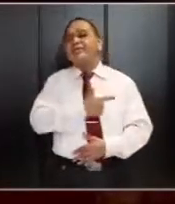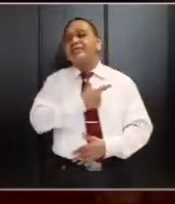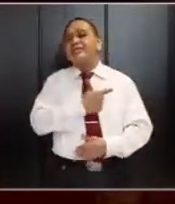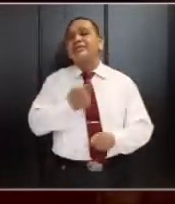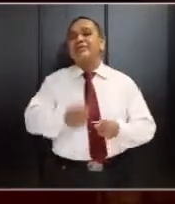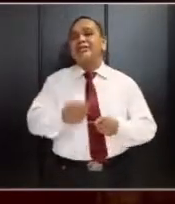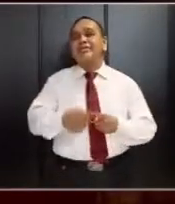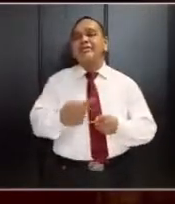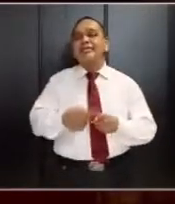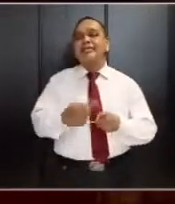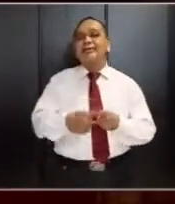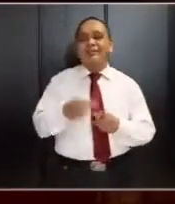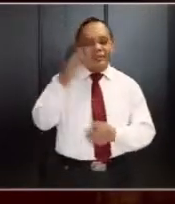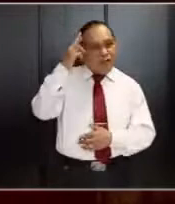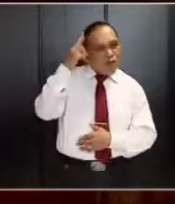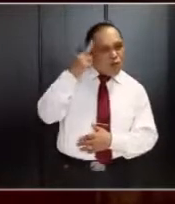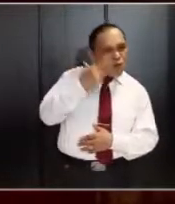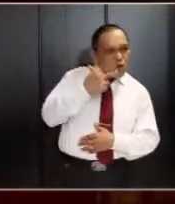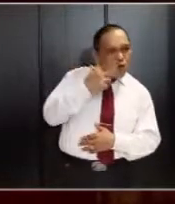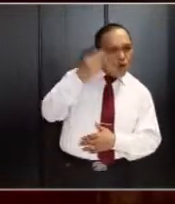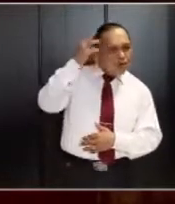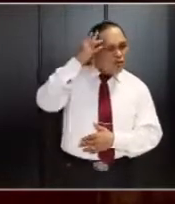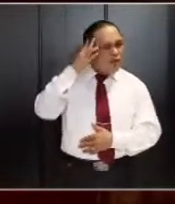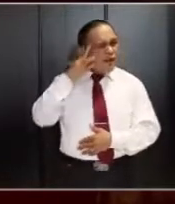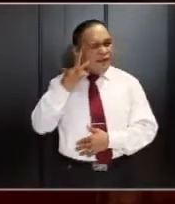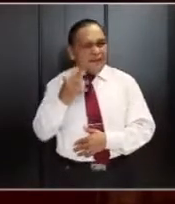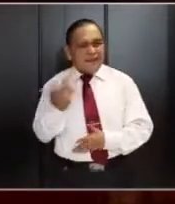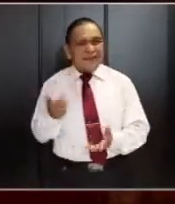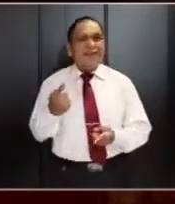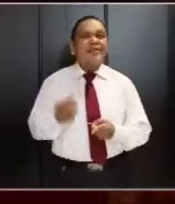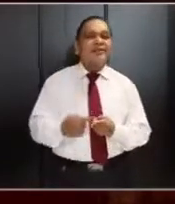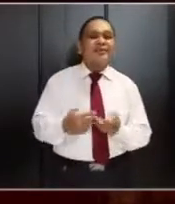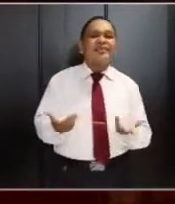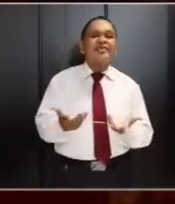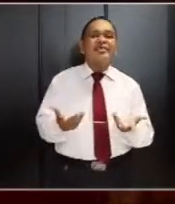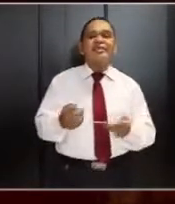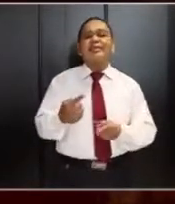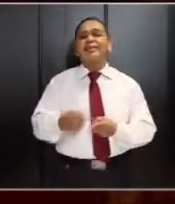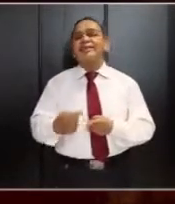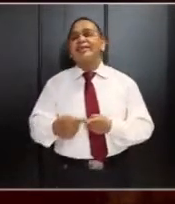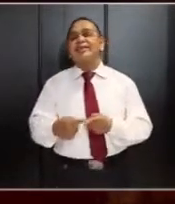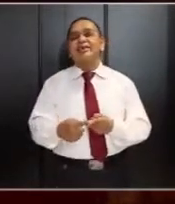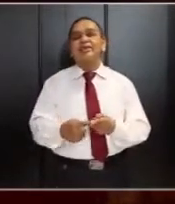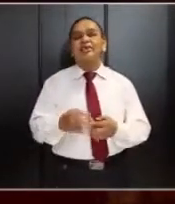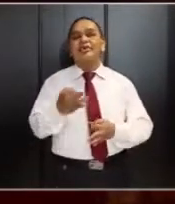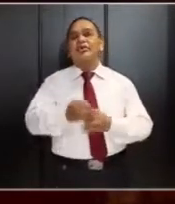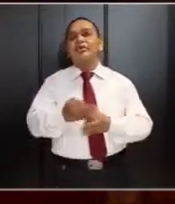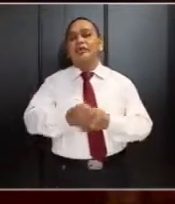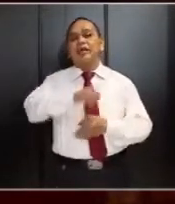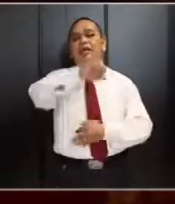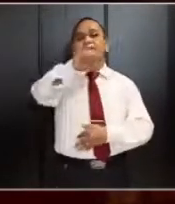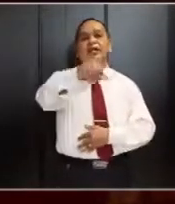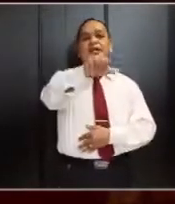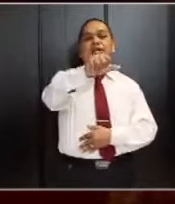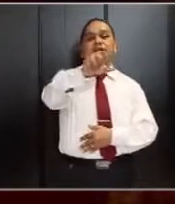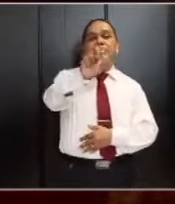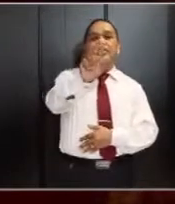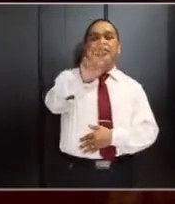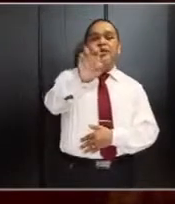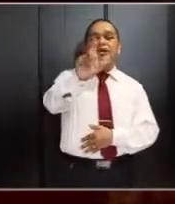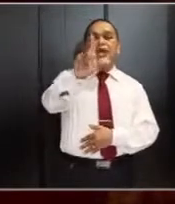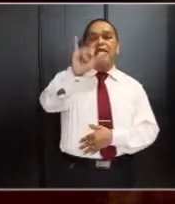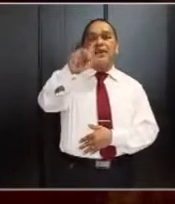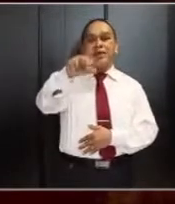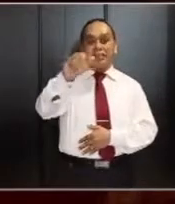y bueno, todo lo que quiera, ¿no? Se vale. Y aquí tenemos a Jackie, que es una